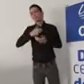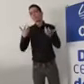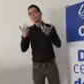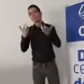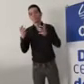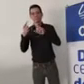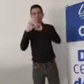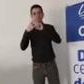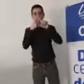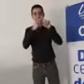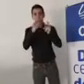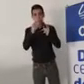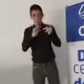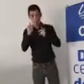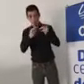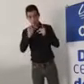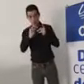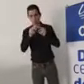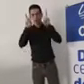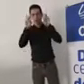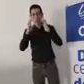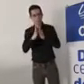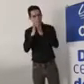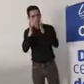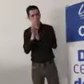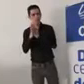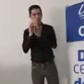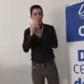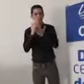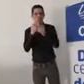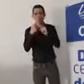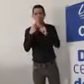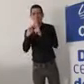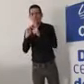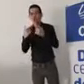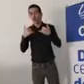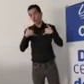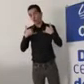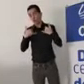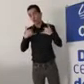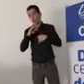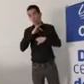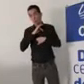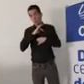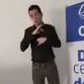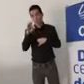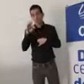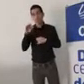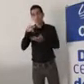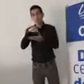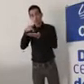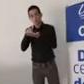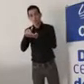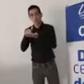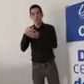jóvenes en el Congreso de la República, llevándolos a los escenarios democráticos a los estudiantes para que puedan conocer